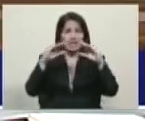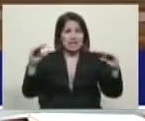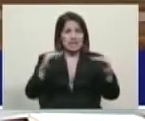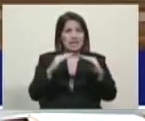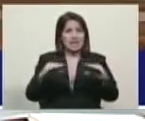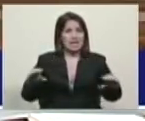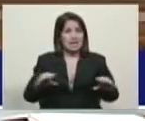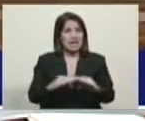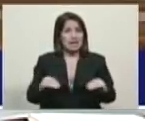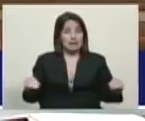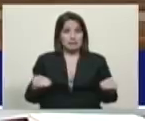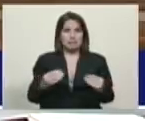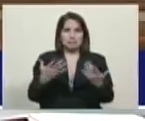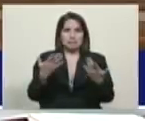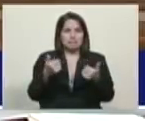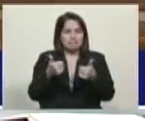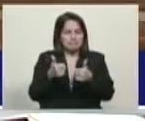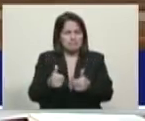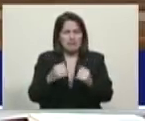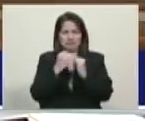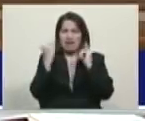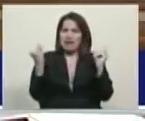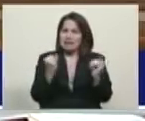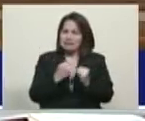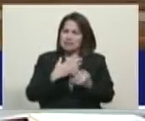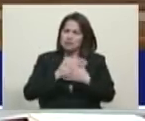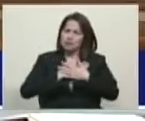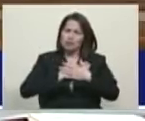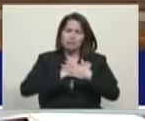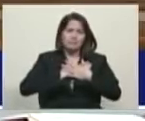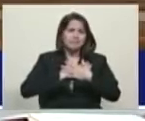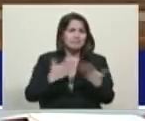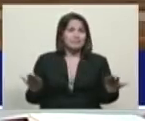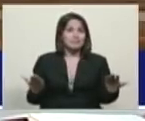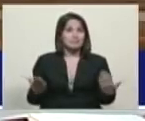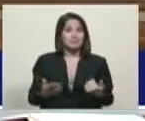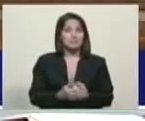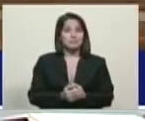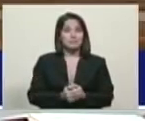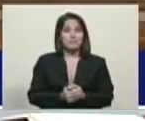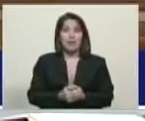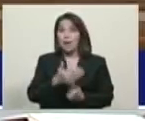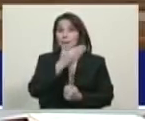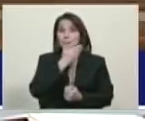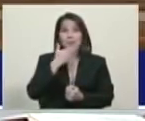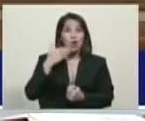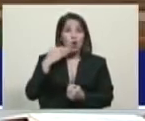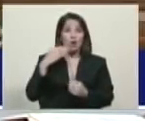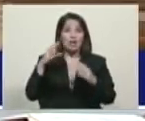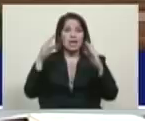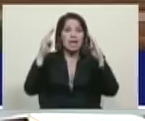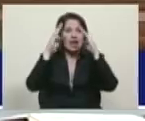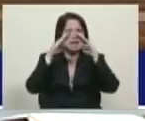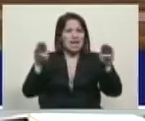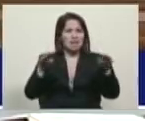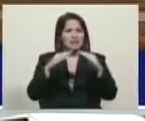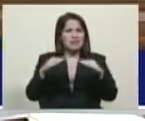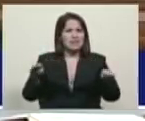prósperas, felices, se los garantizo. Vamos a tener las mejores navidades de mucho